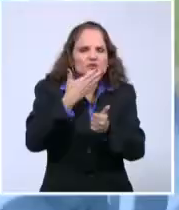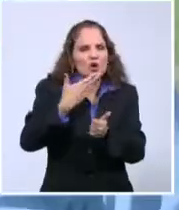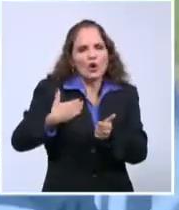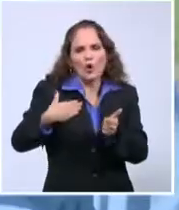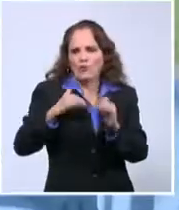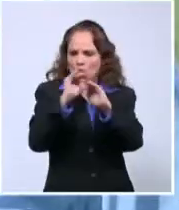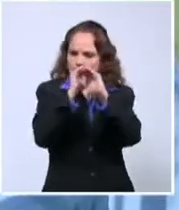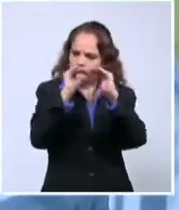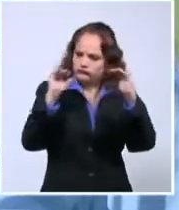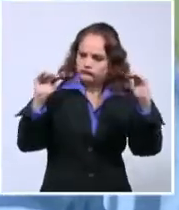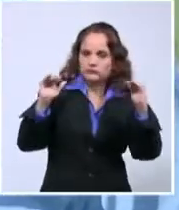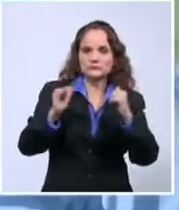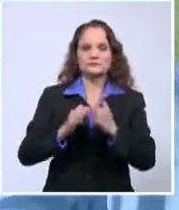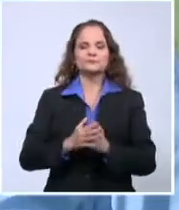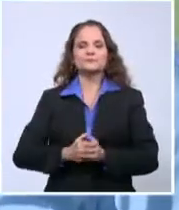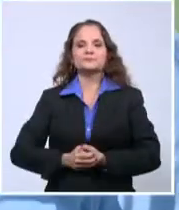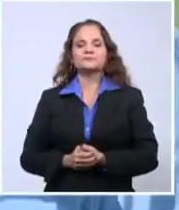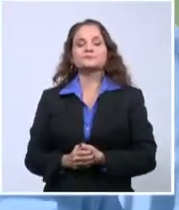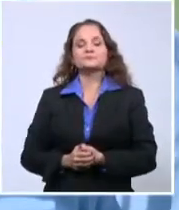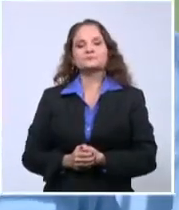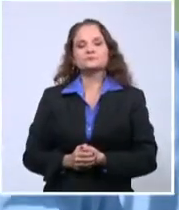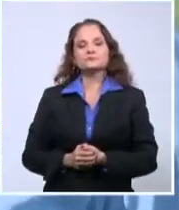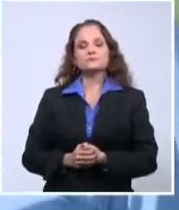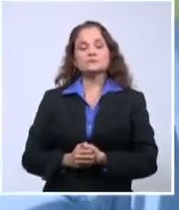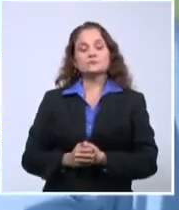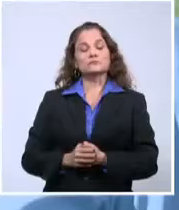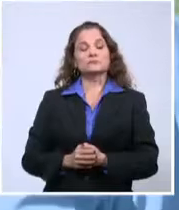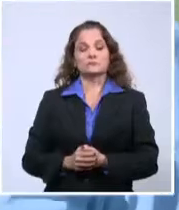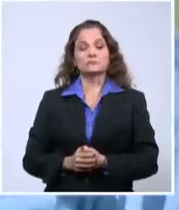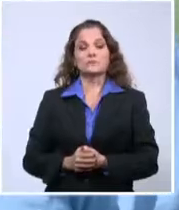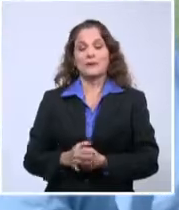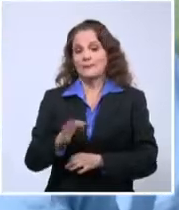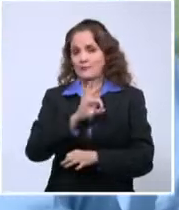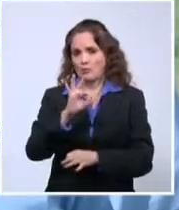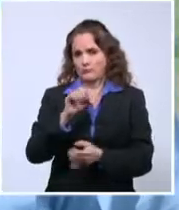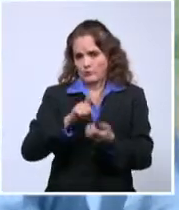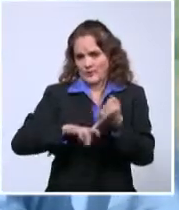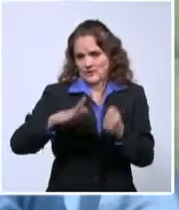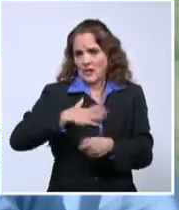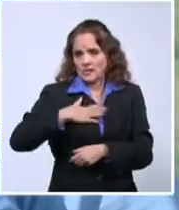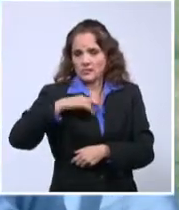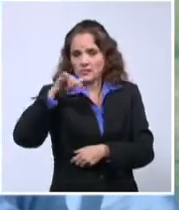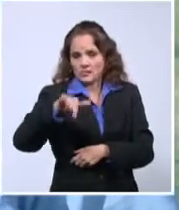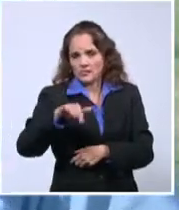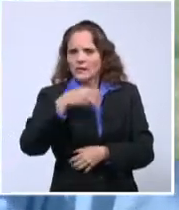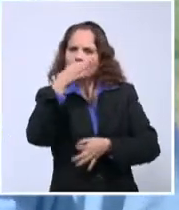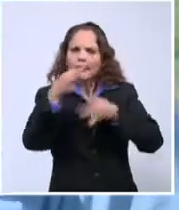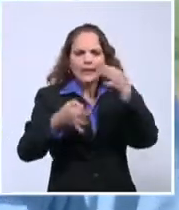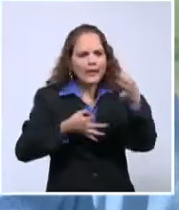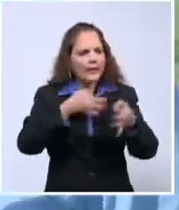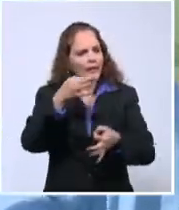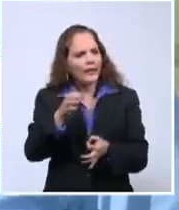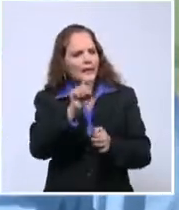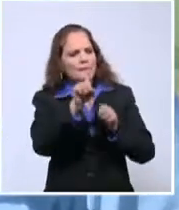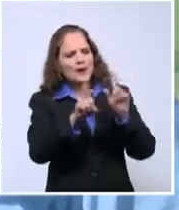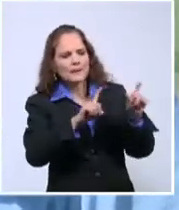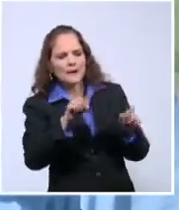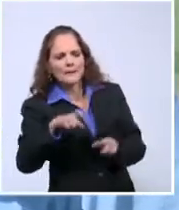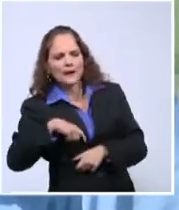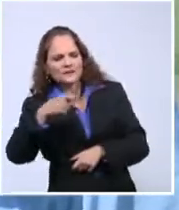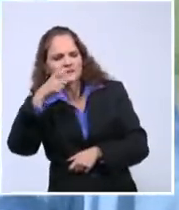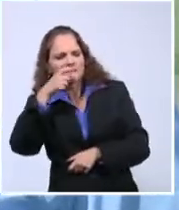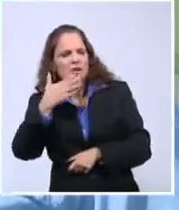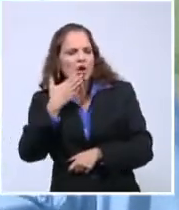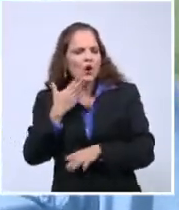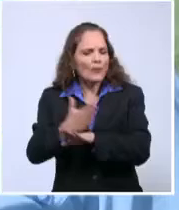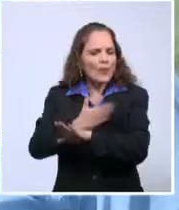propia. La dirección provincial está haciendo un trabajo continuo, profiláctico, en cuanto a la creación de precios de los carretilleros, los trabajadores por cuenta